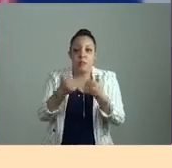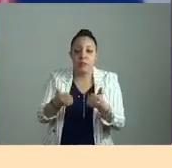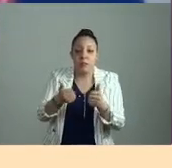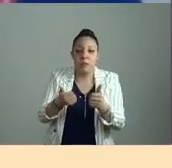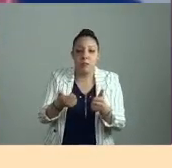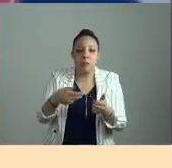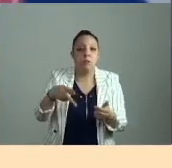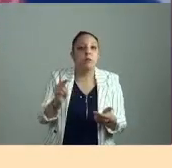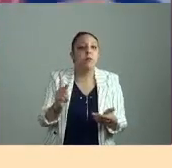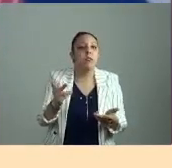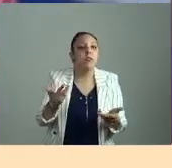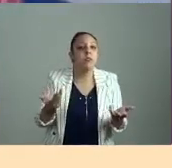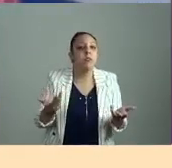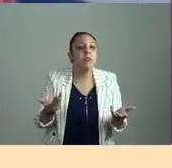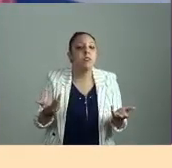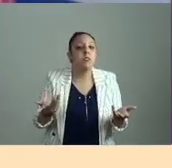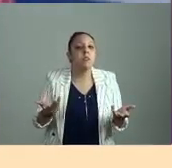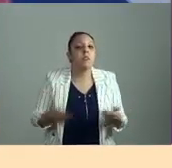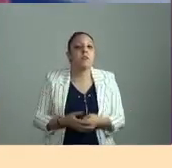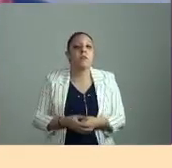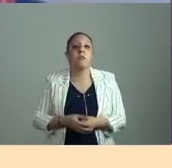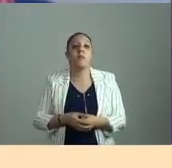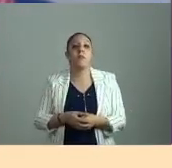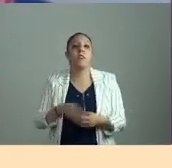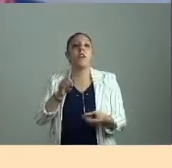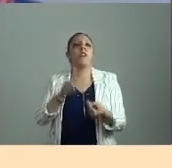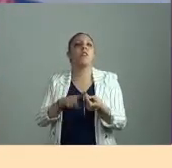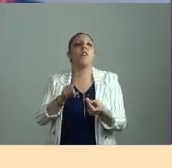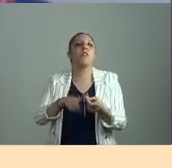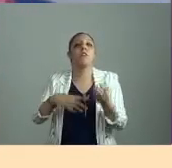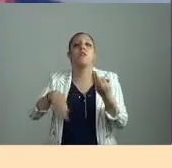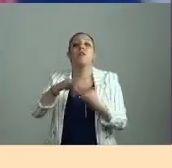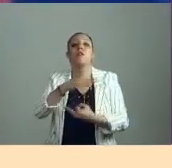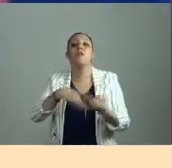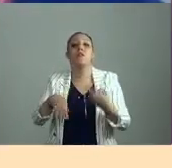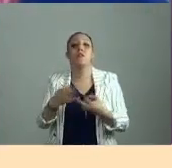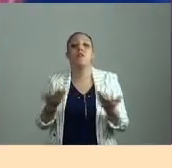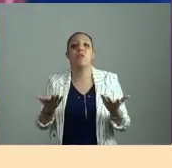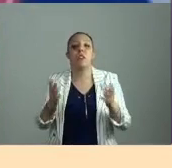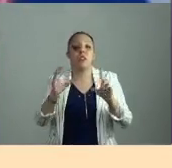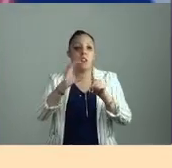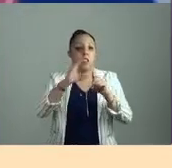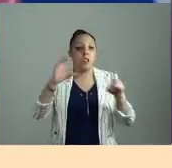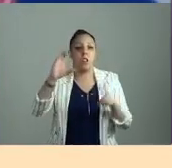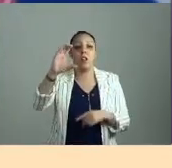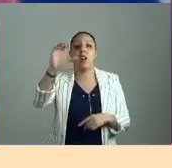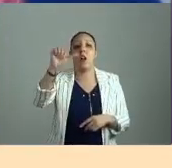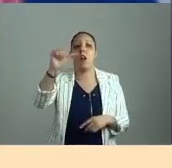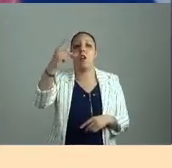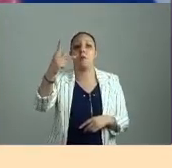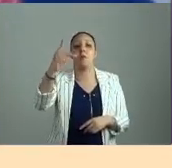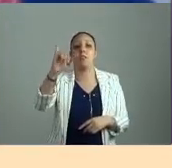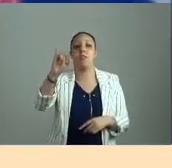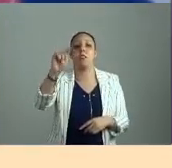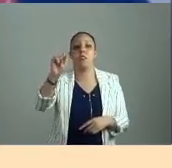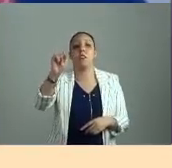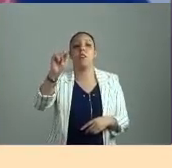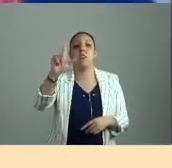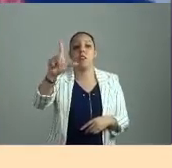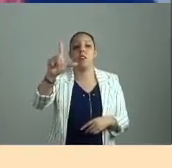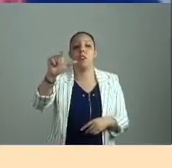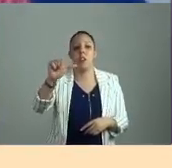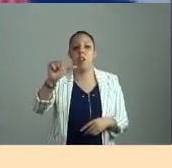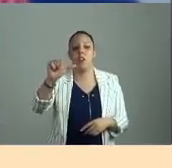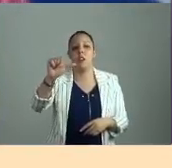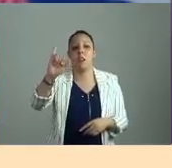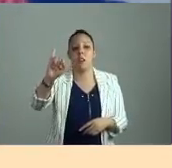centro donde se produce la fuerza de trabajo la casa es una p como hemos escrito